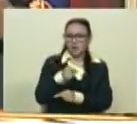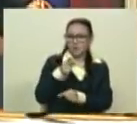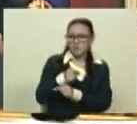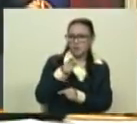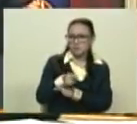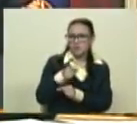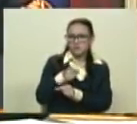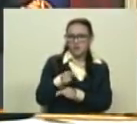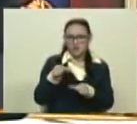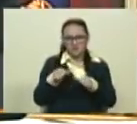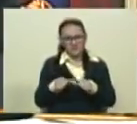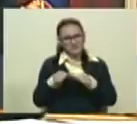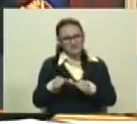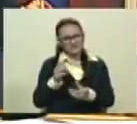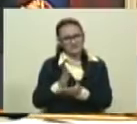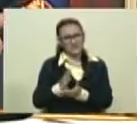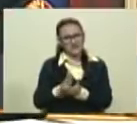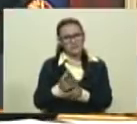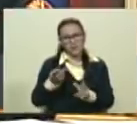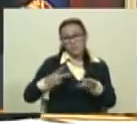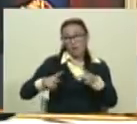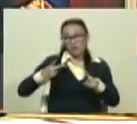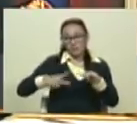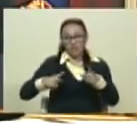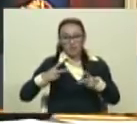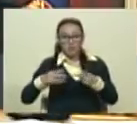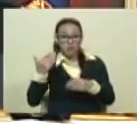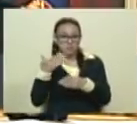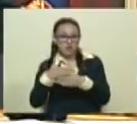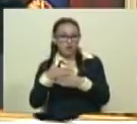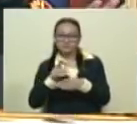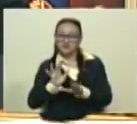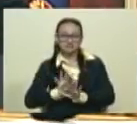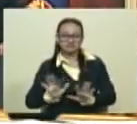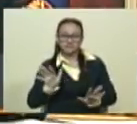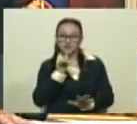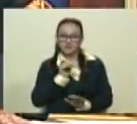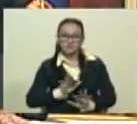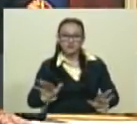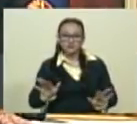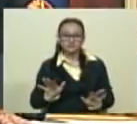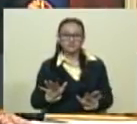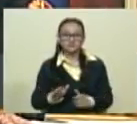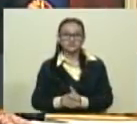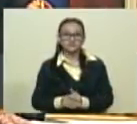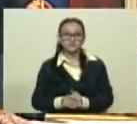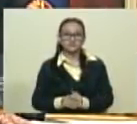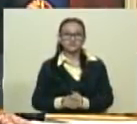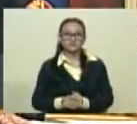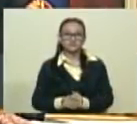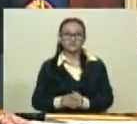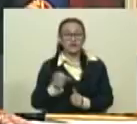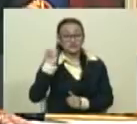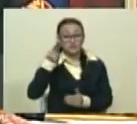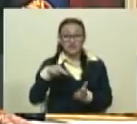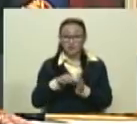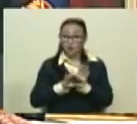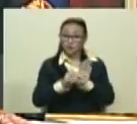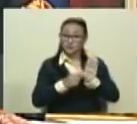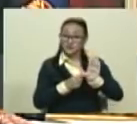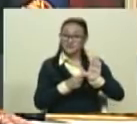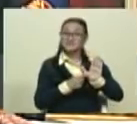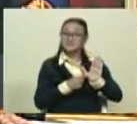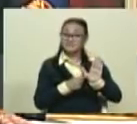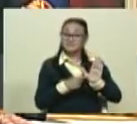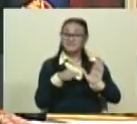sabotajes permanentes, de trabas, de bloqueo, ya eso se acabó, de trancazos económicos. Tenemos la Asamblea Nacional Constituyente y la Asamblea